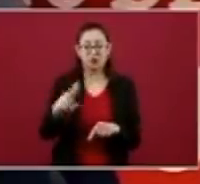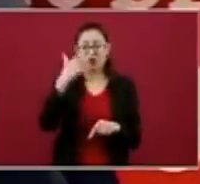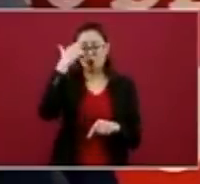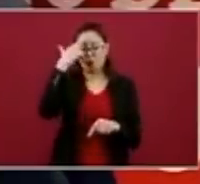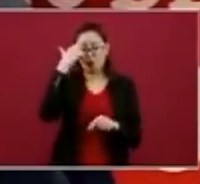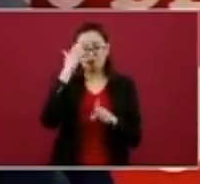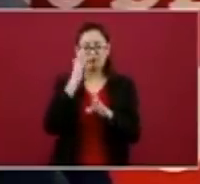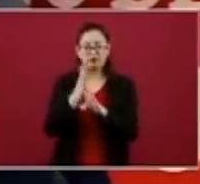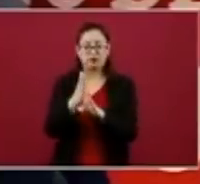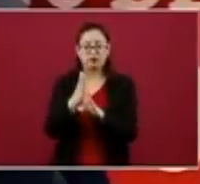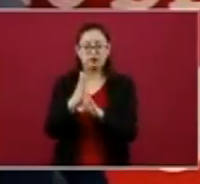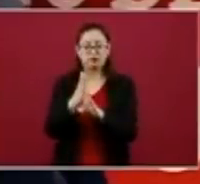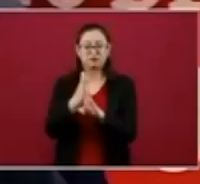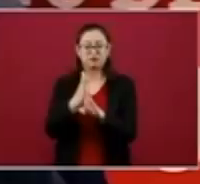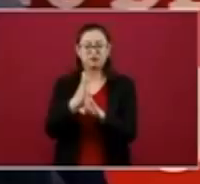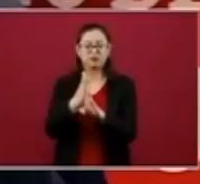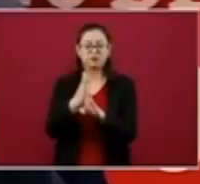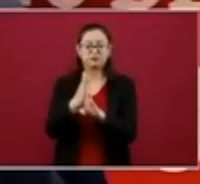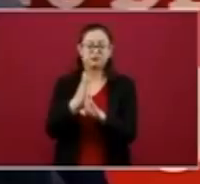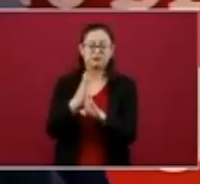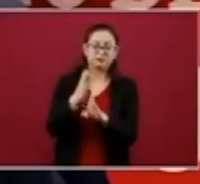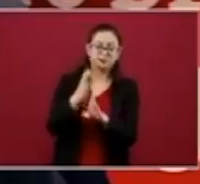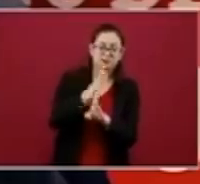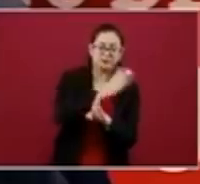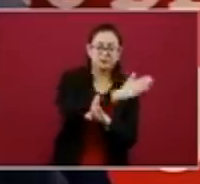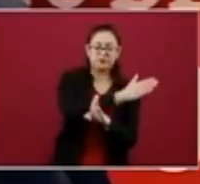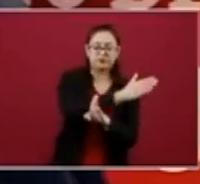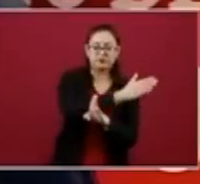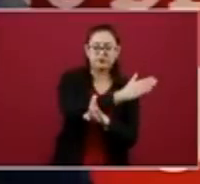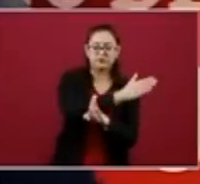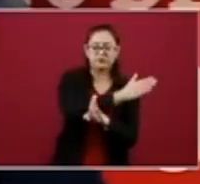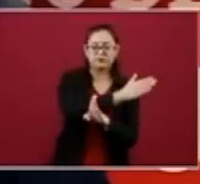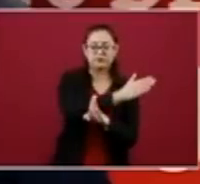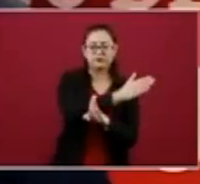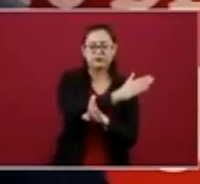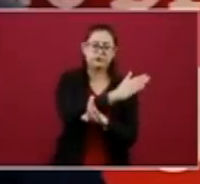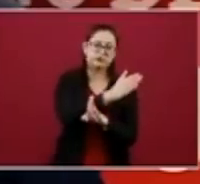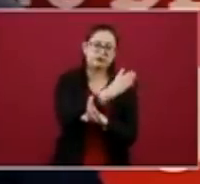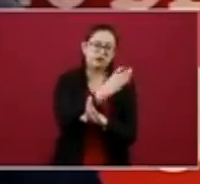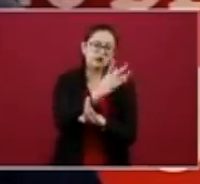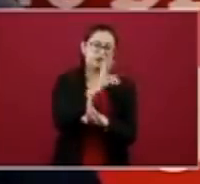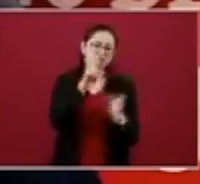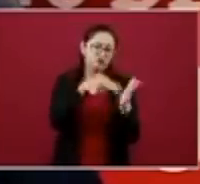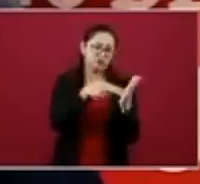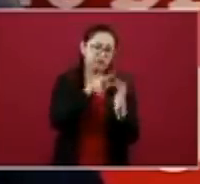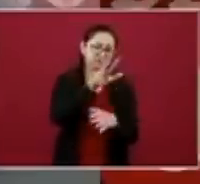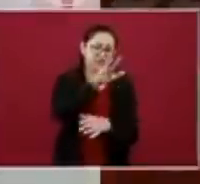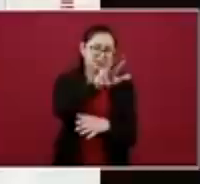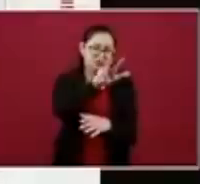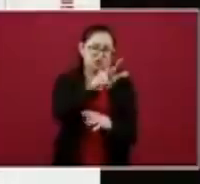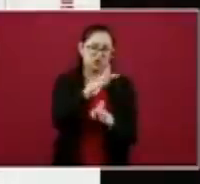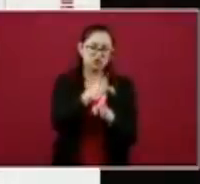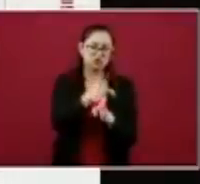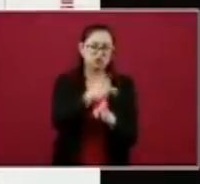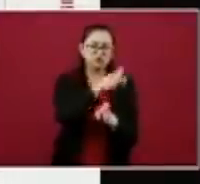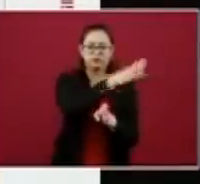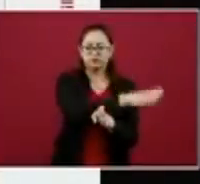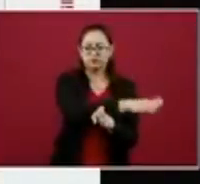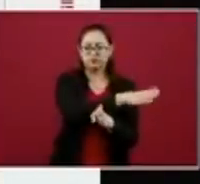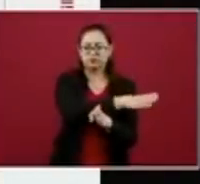para hacia la izquierda son parte del año pasado. Aquí